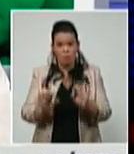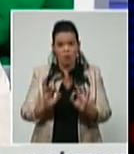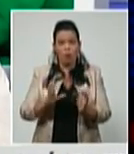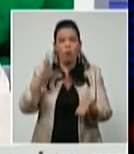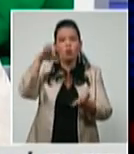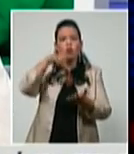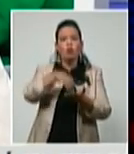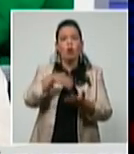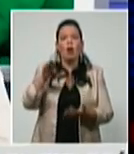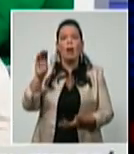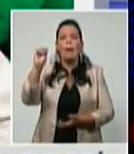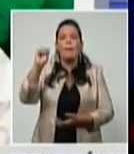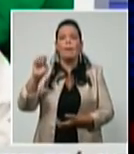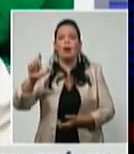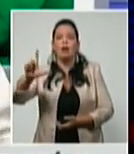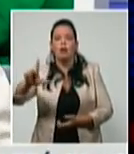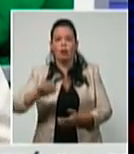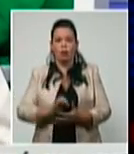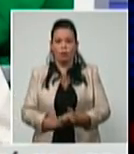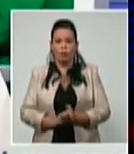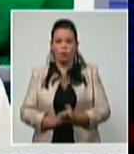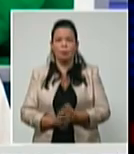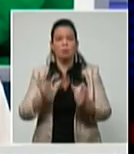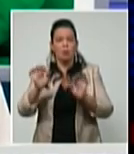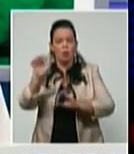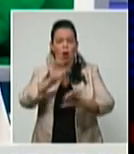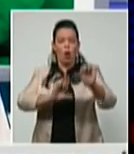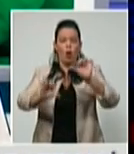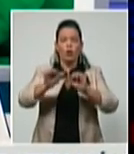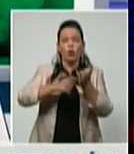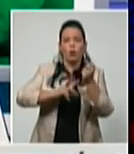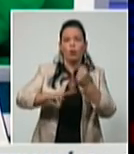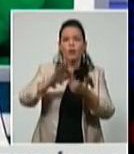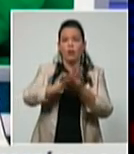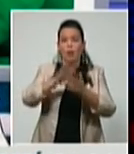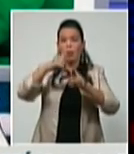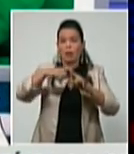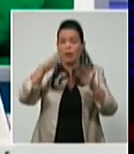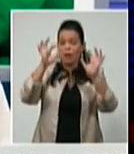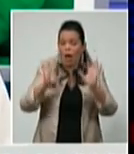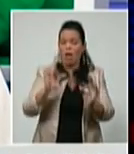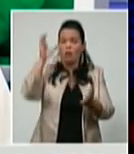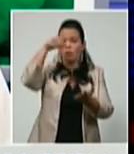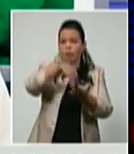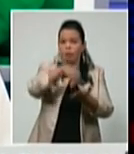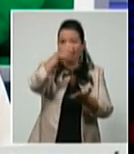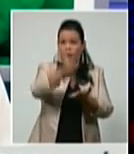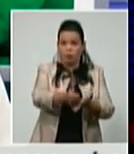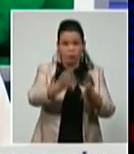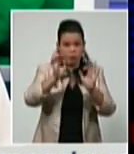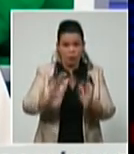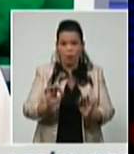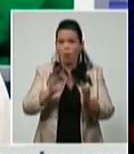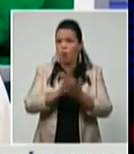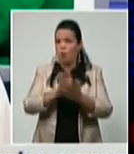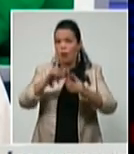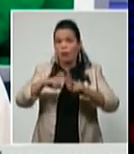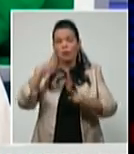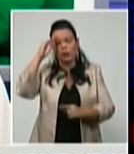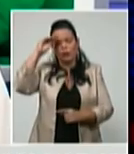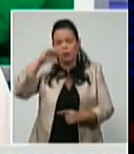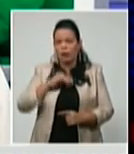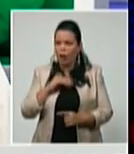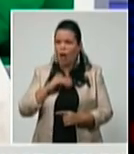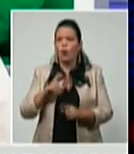de Matanza, en Matanza, que además se conoce la complejidad de esta provincia por el número de